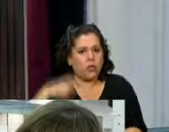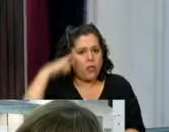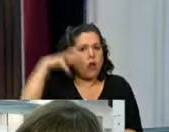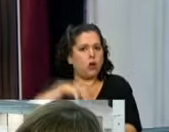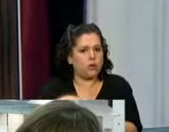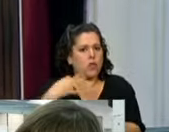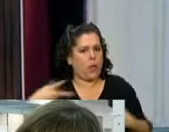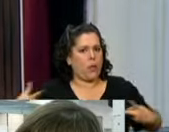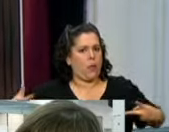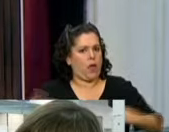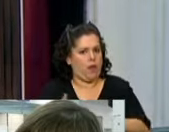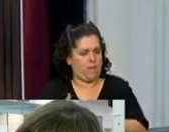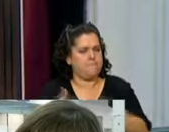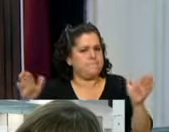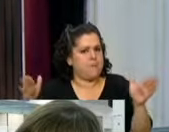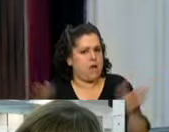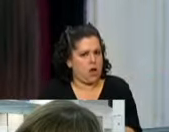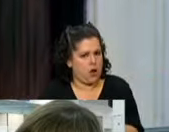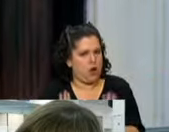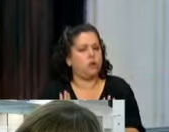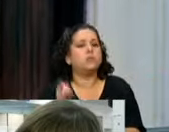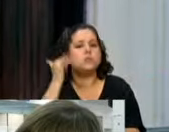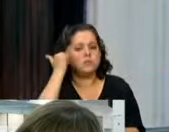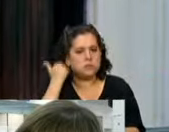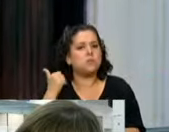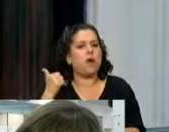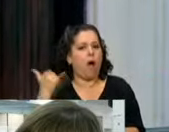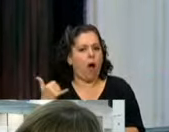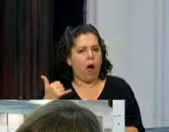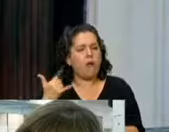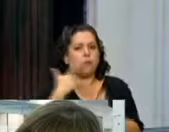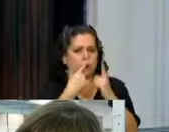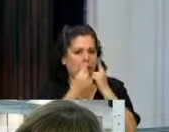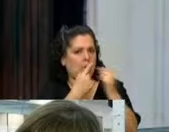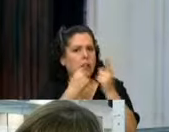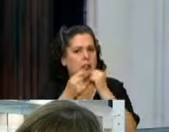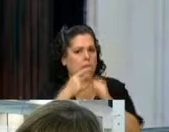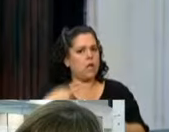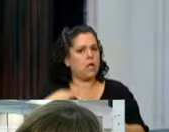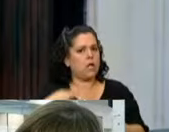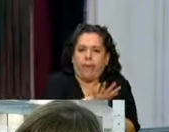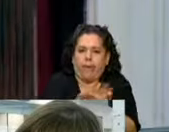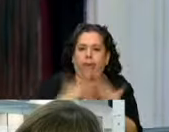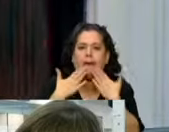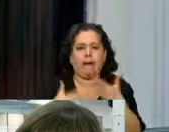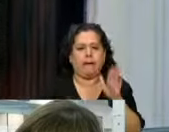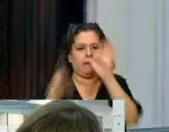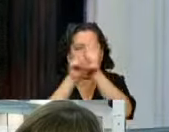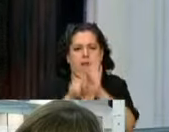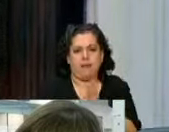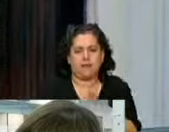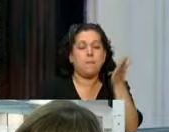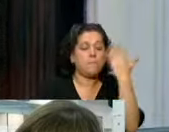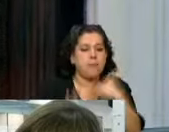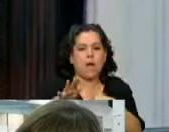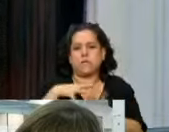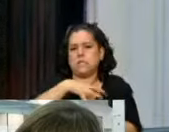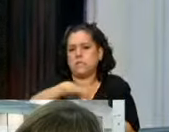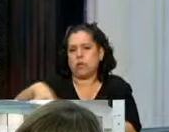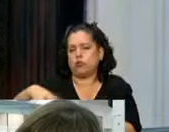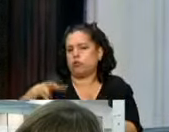conservar en la movilidad Qué es la movilidad de las jubilaciones conservar poder de compra nada mejor que la inflación vos decís que esto que